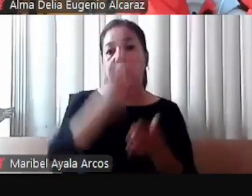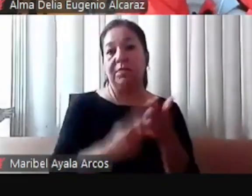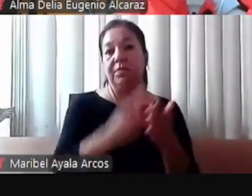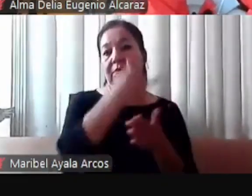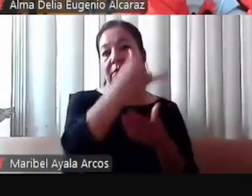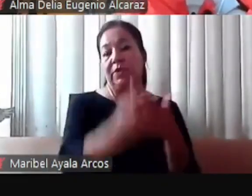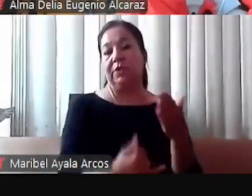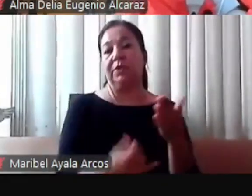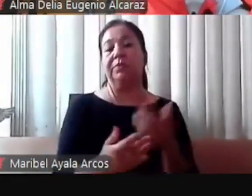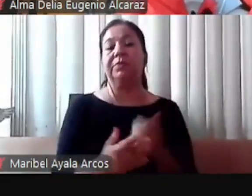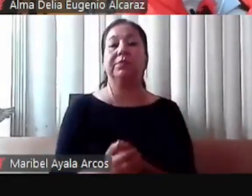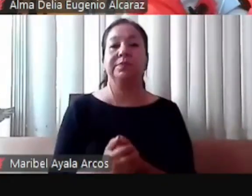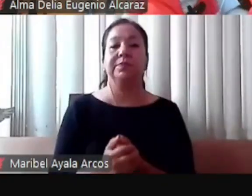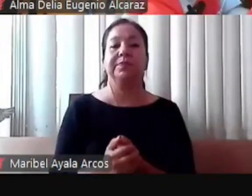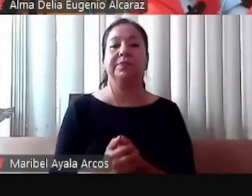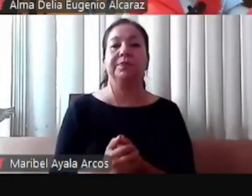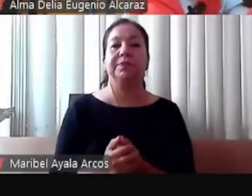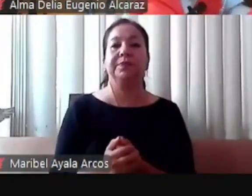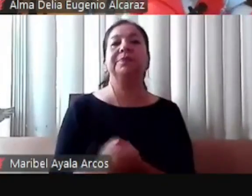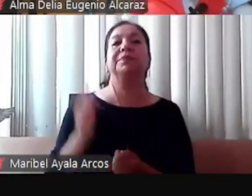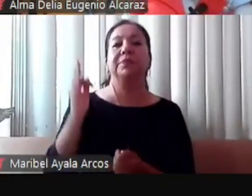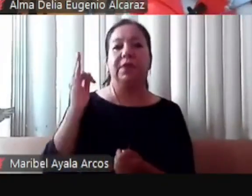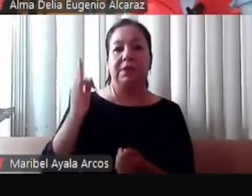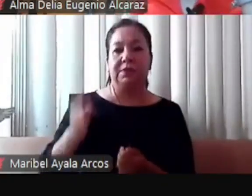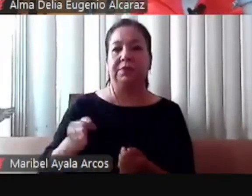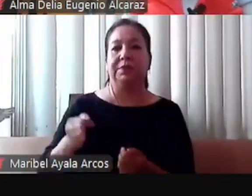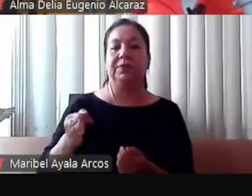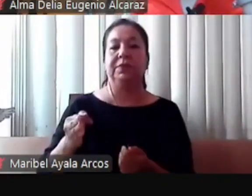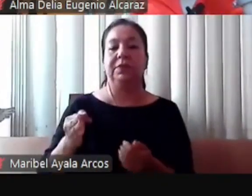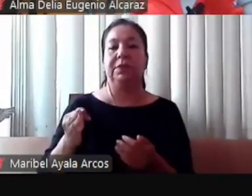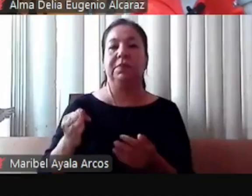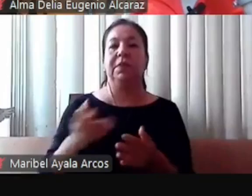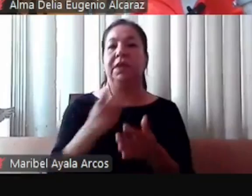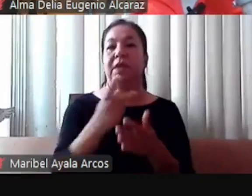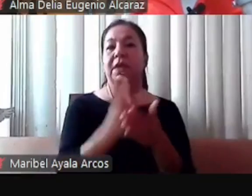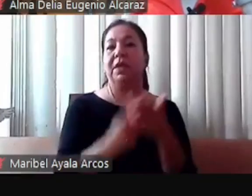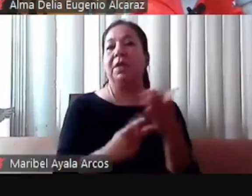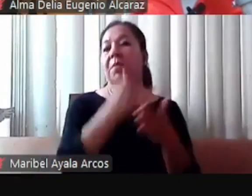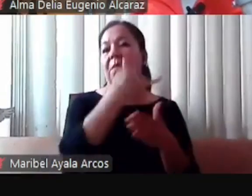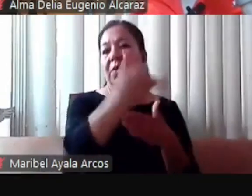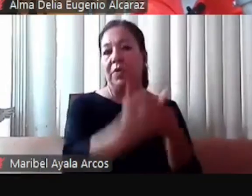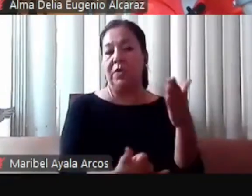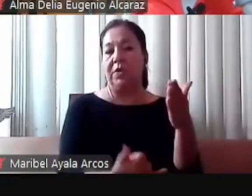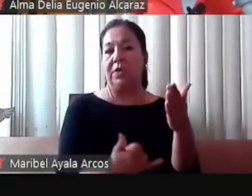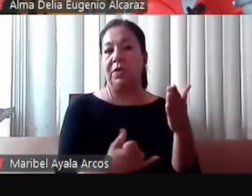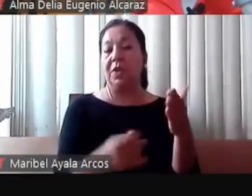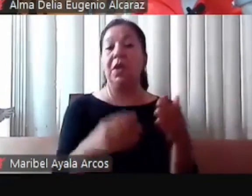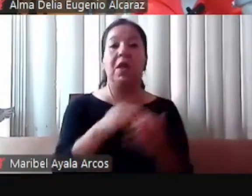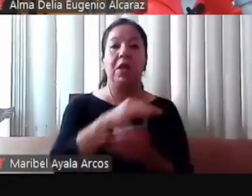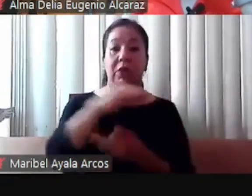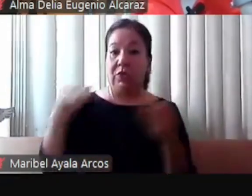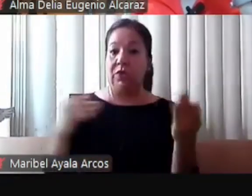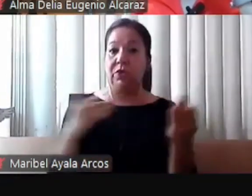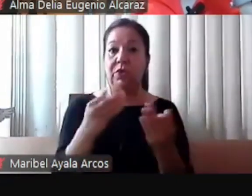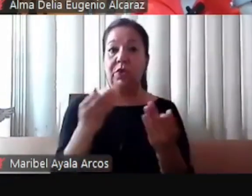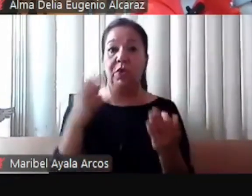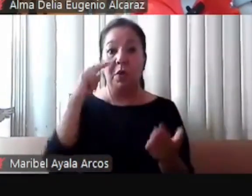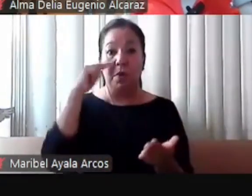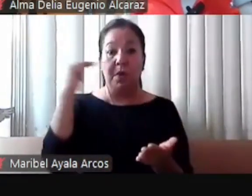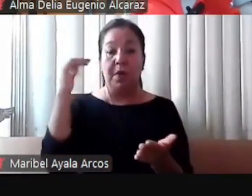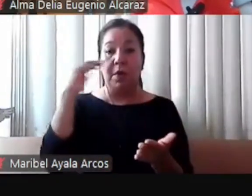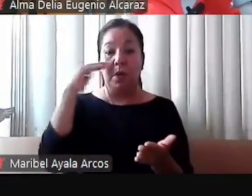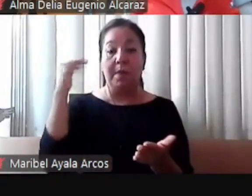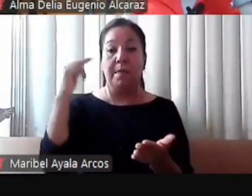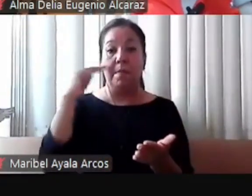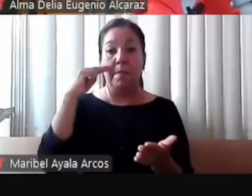Chinol. A favor del proyecto. Gracias, magistrada, magistrada presidenta, magistradas, magistrado. El proyecto de resolución fue